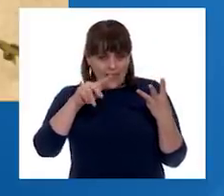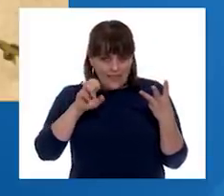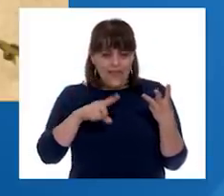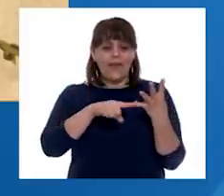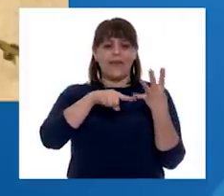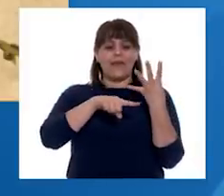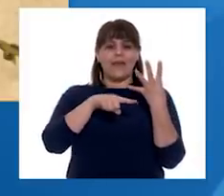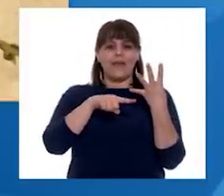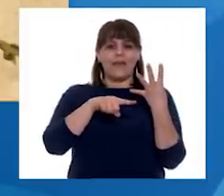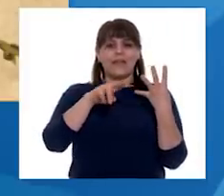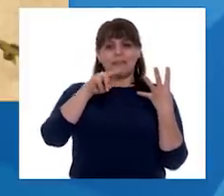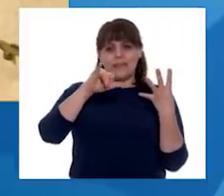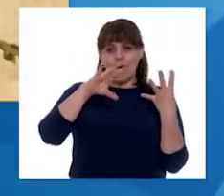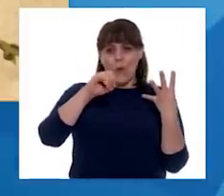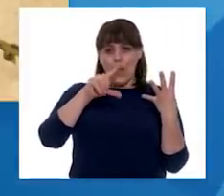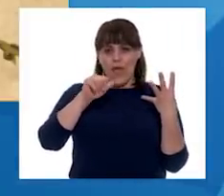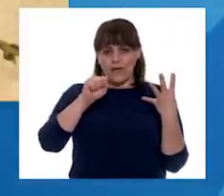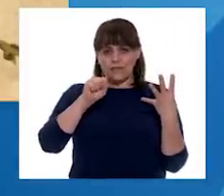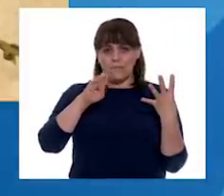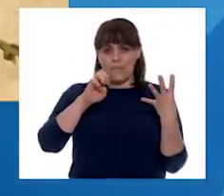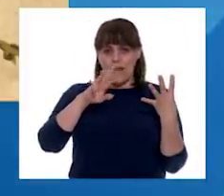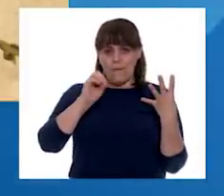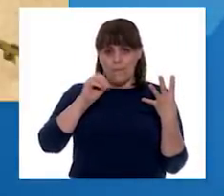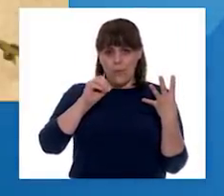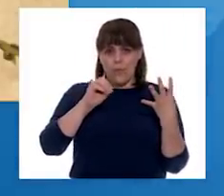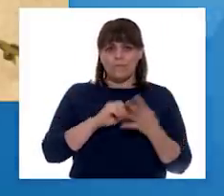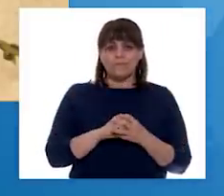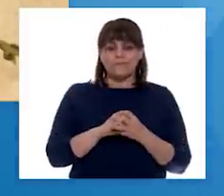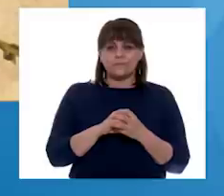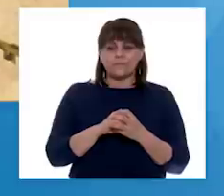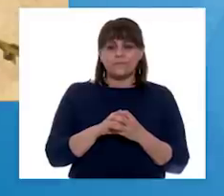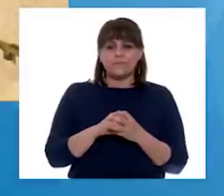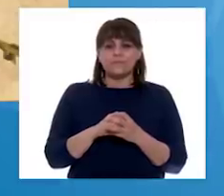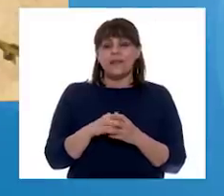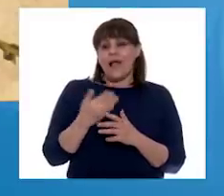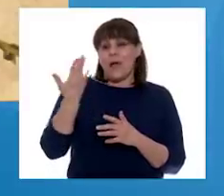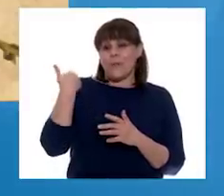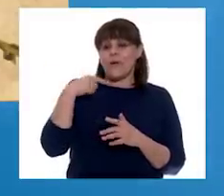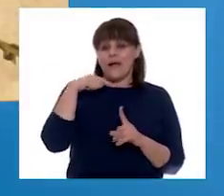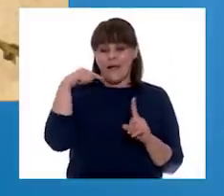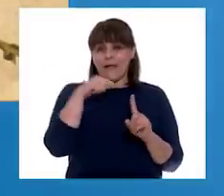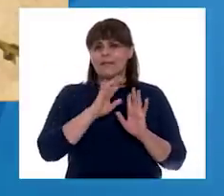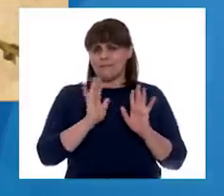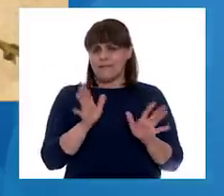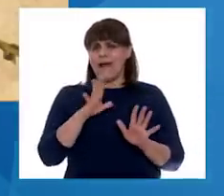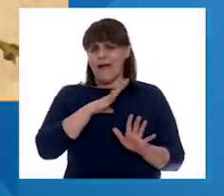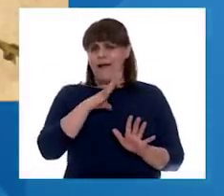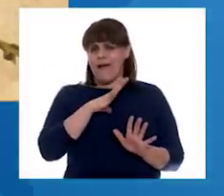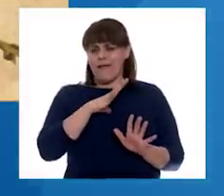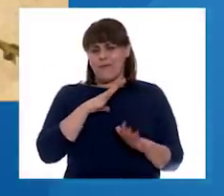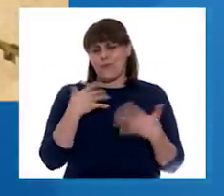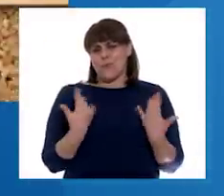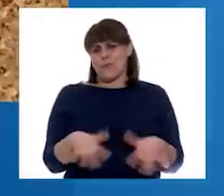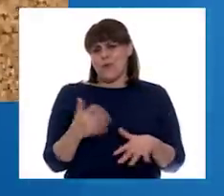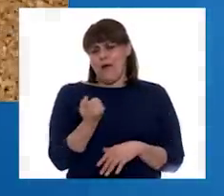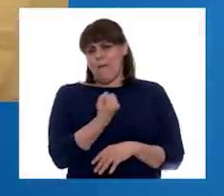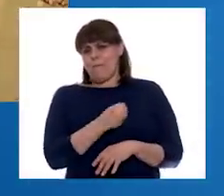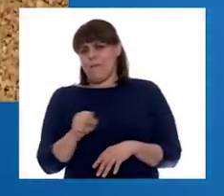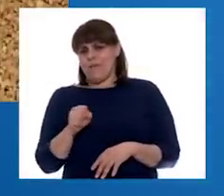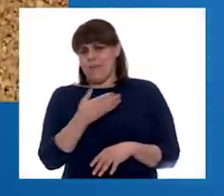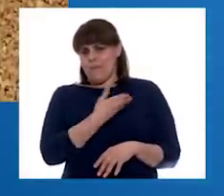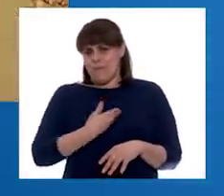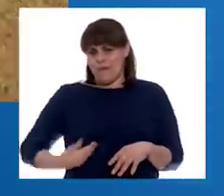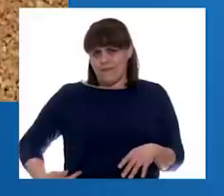Bravo. Y vuelve nuevamente a Santa Anna, quien para ese entonces ya contaba con facultades extraordinarias como presidente. En ese